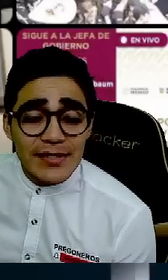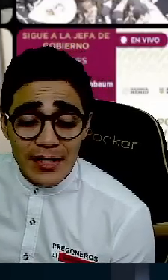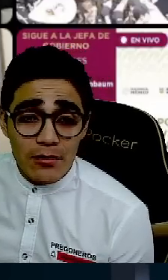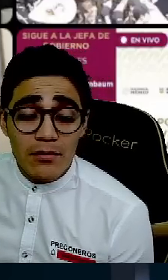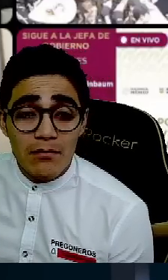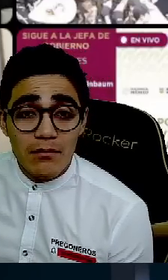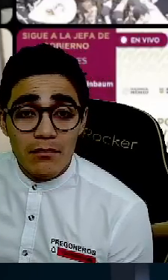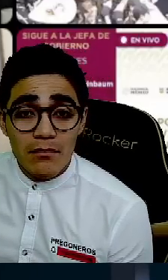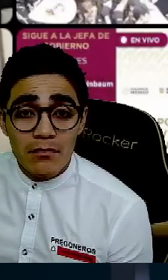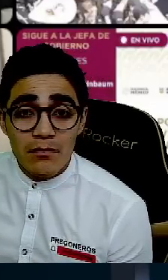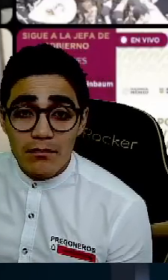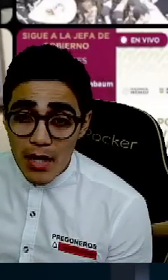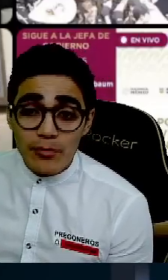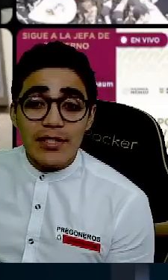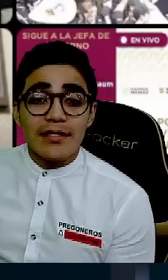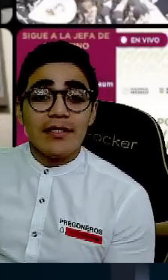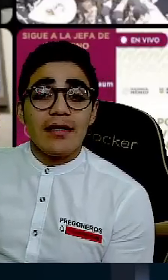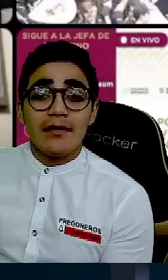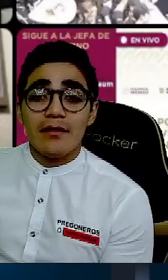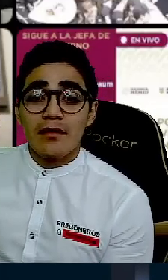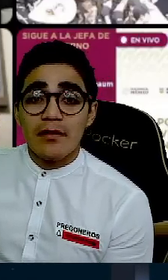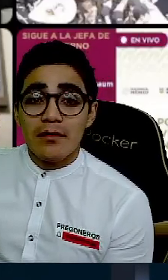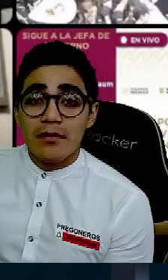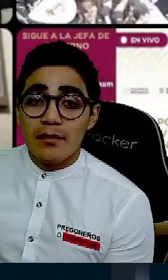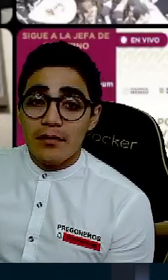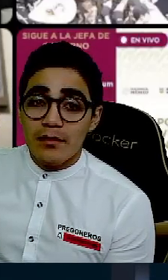duele decirlo, vamos a tener.